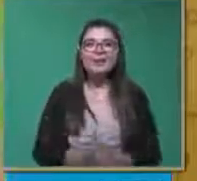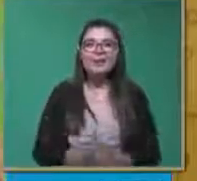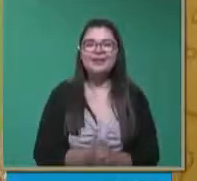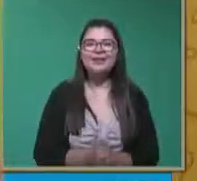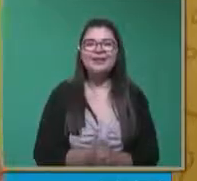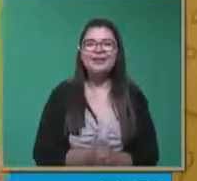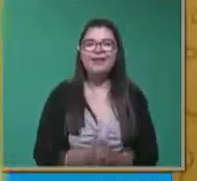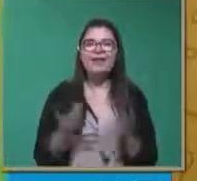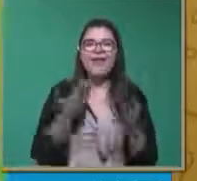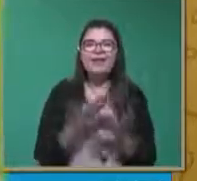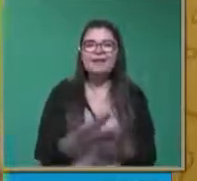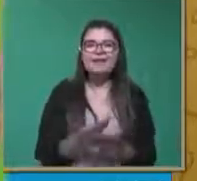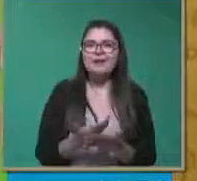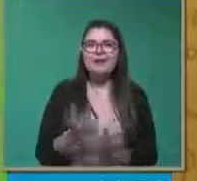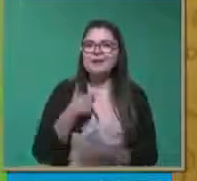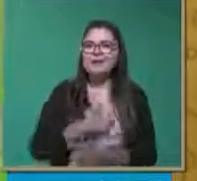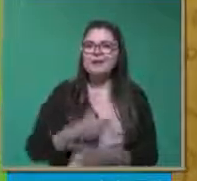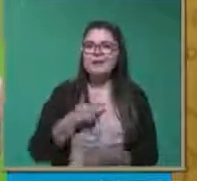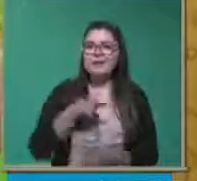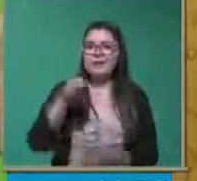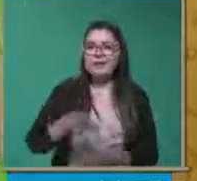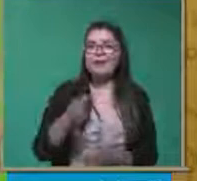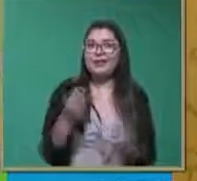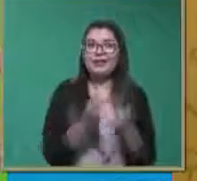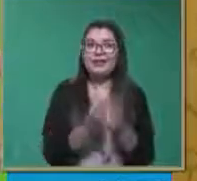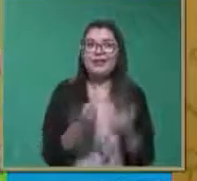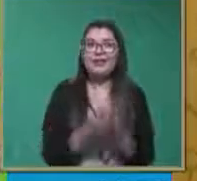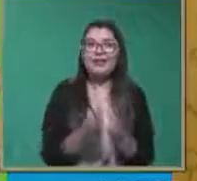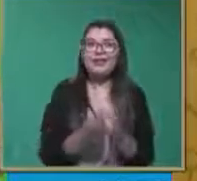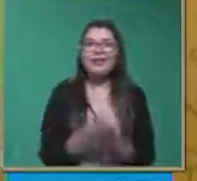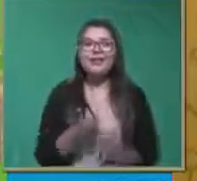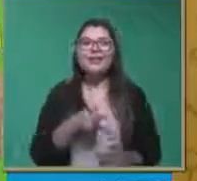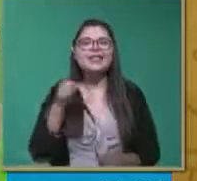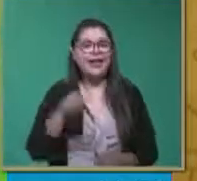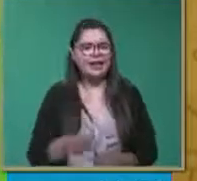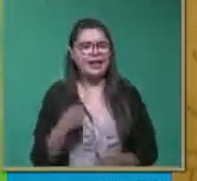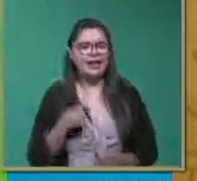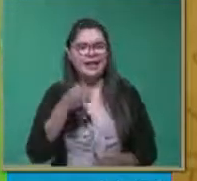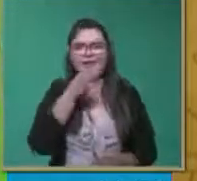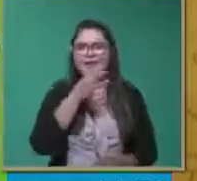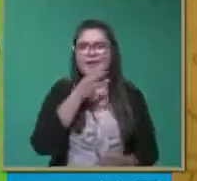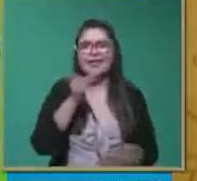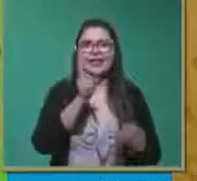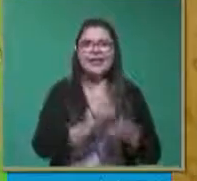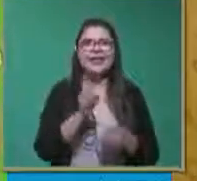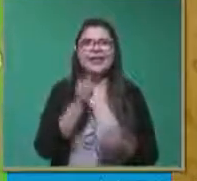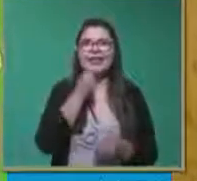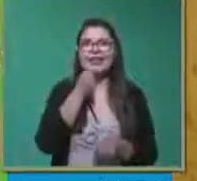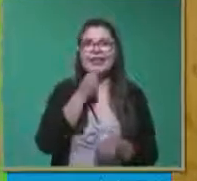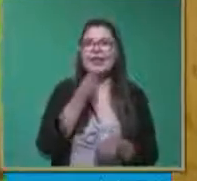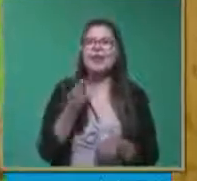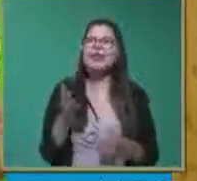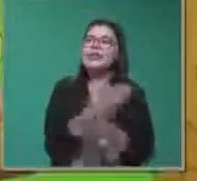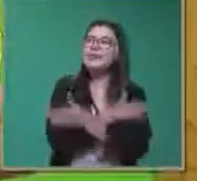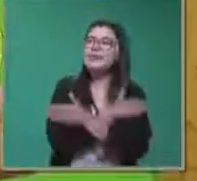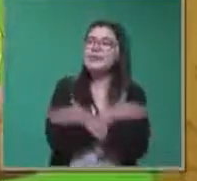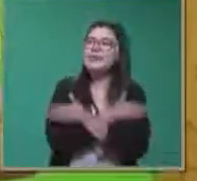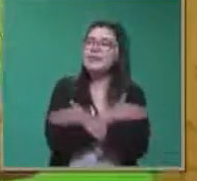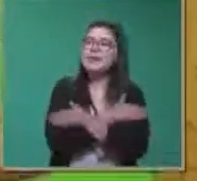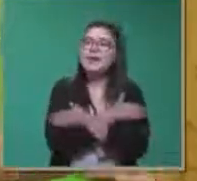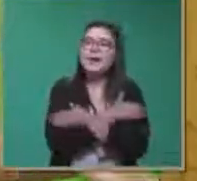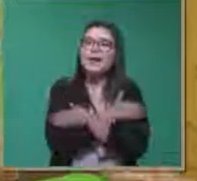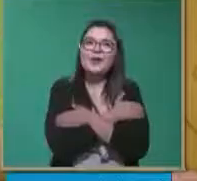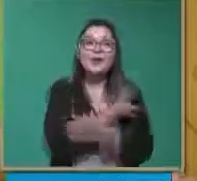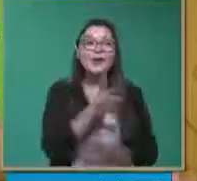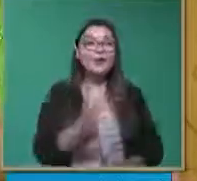que les haya gustado mucho esta clase, que les haya gustado también su evento del Día del Niño. Los mandamos un abrazo muy fuerte, y con esto,